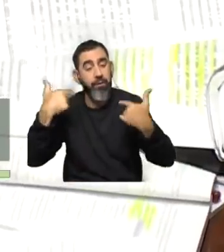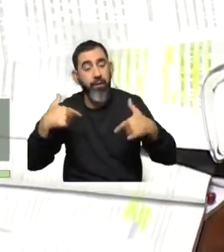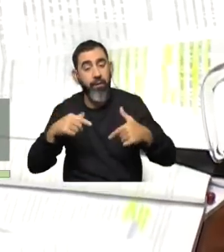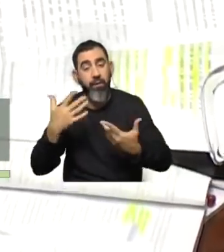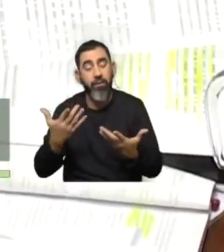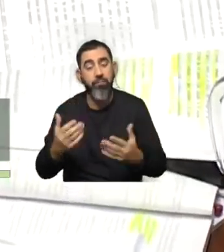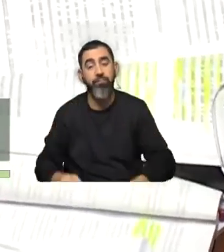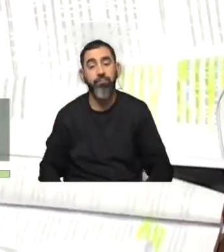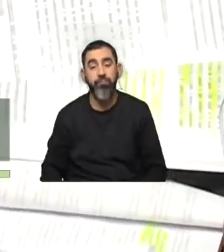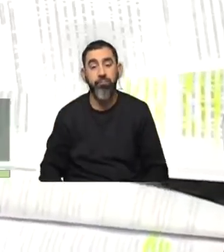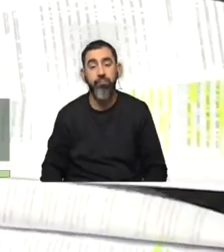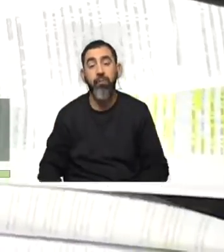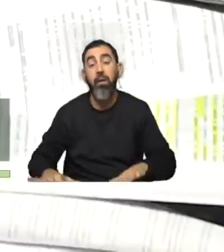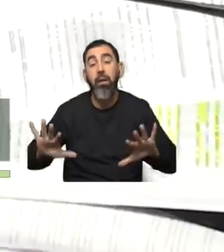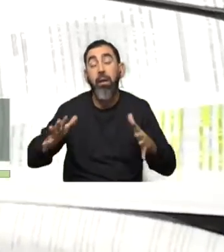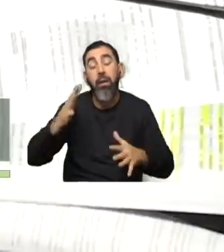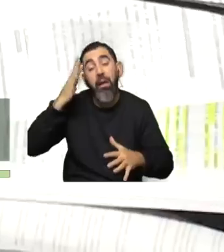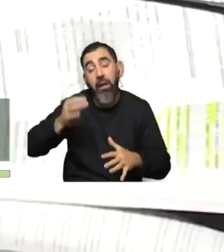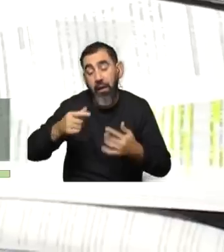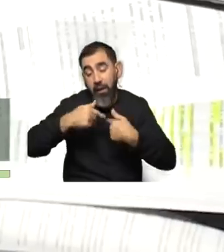¿Qué es lo que correspondería a nuestro juicio?